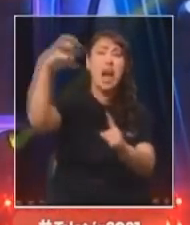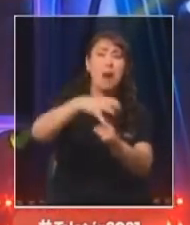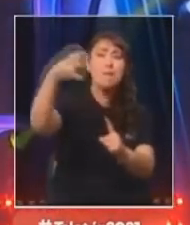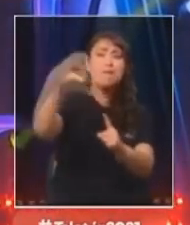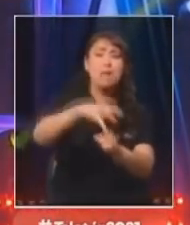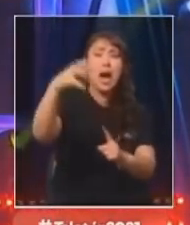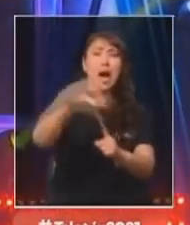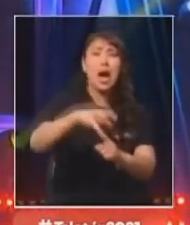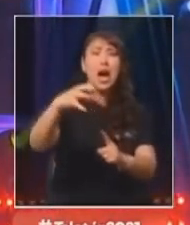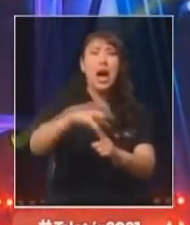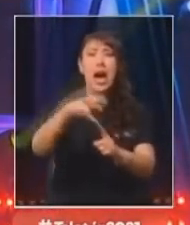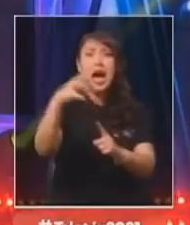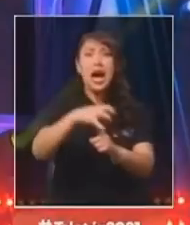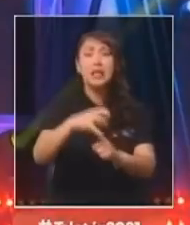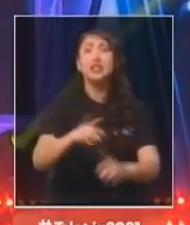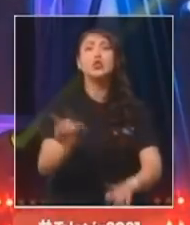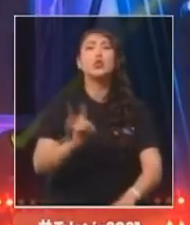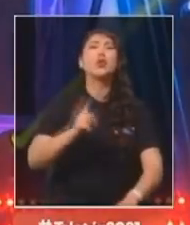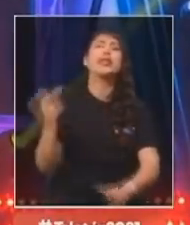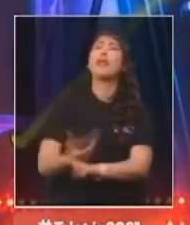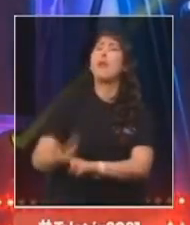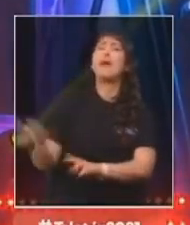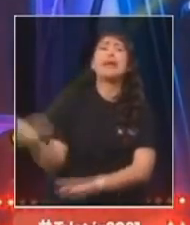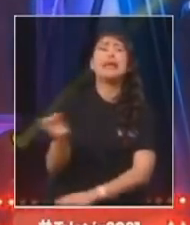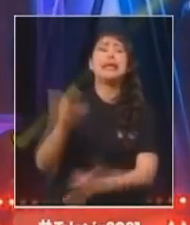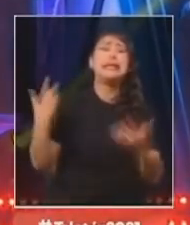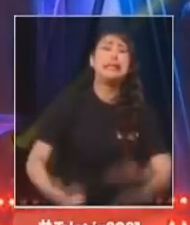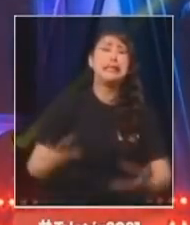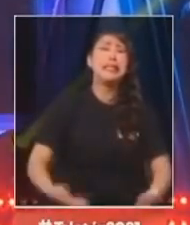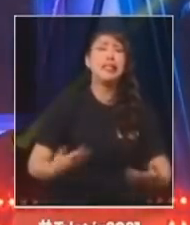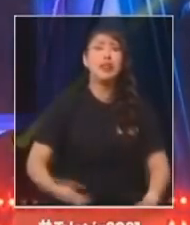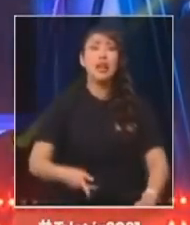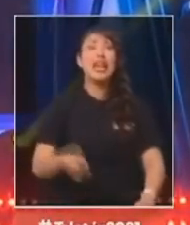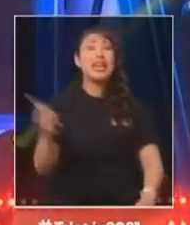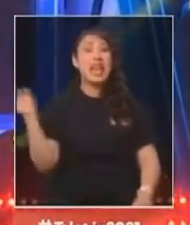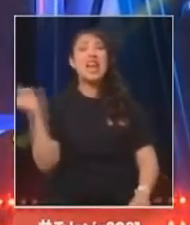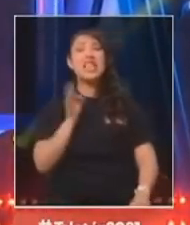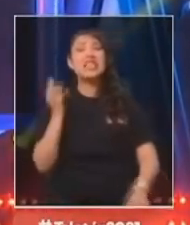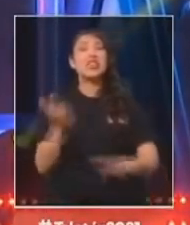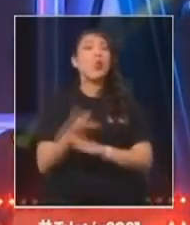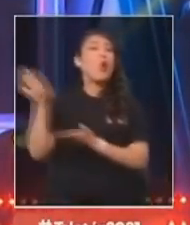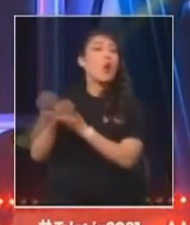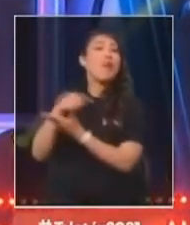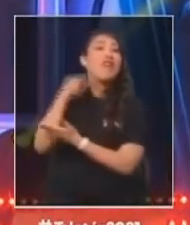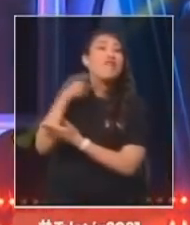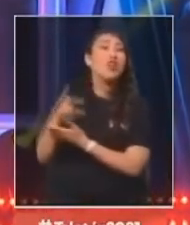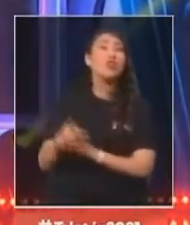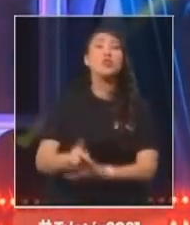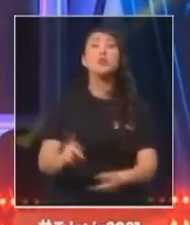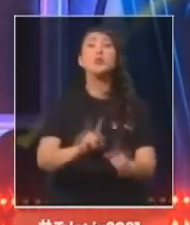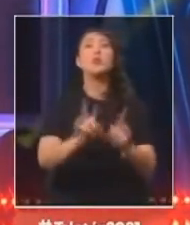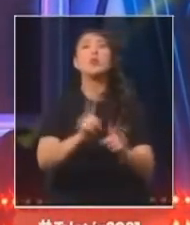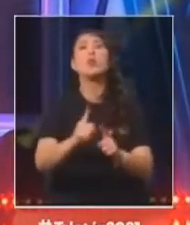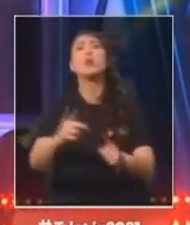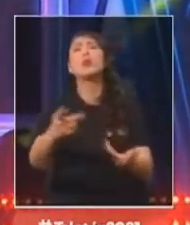gran Ben 10, weón. ¿Qué está diciendo este weón? ¿Qué está diciendo este weón? No.